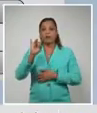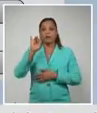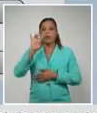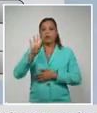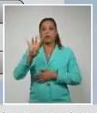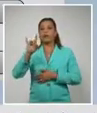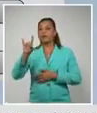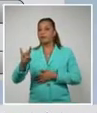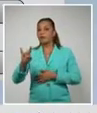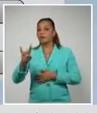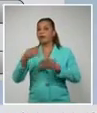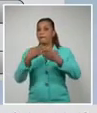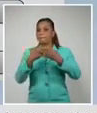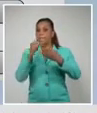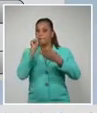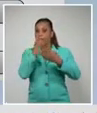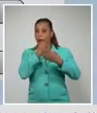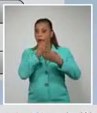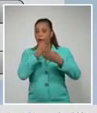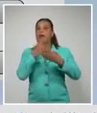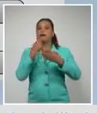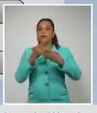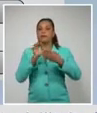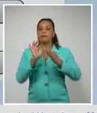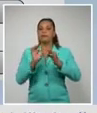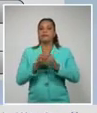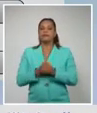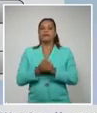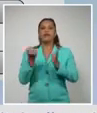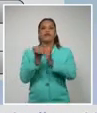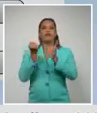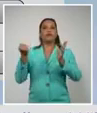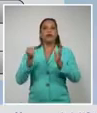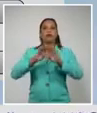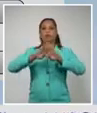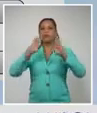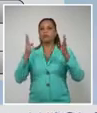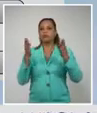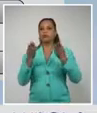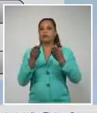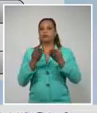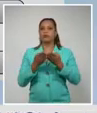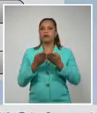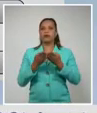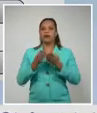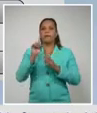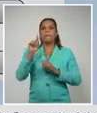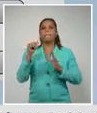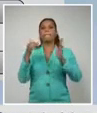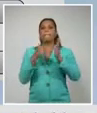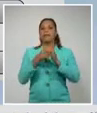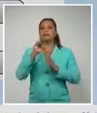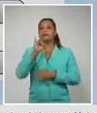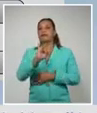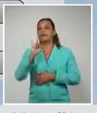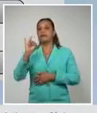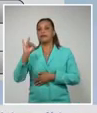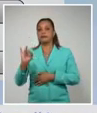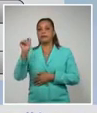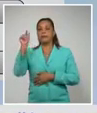20.749 muestras, pues se diagnosticaron un total de 1.077 personas